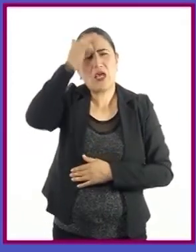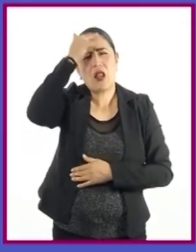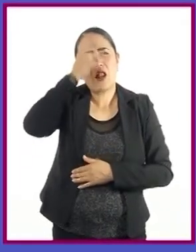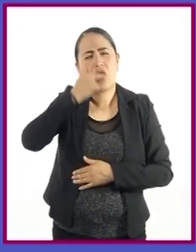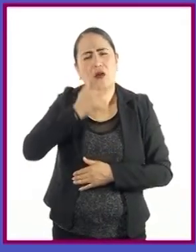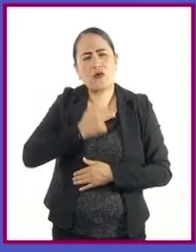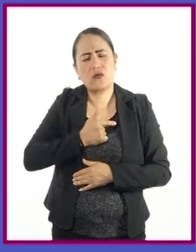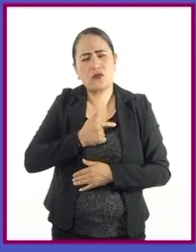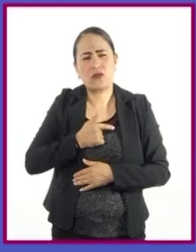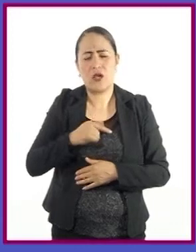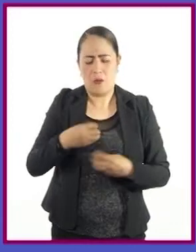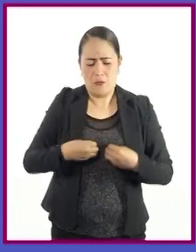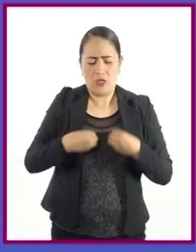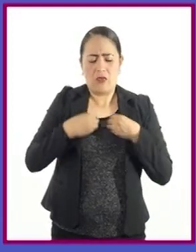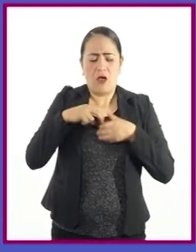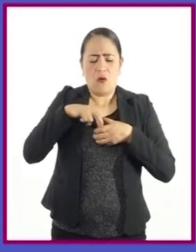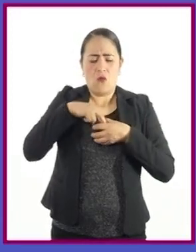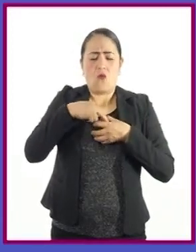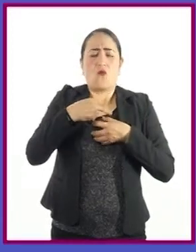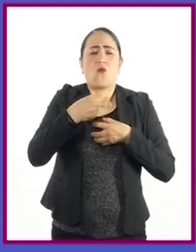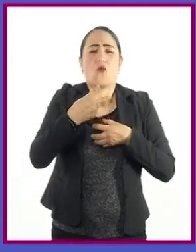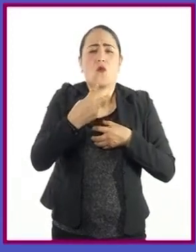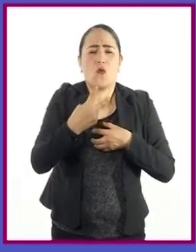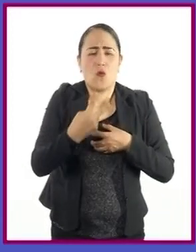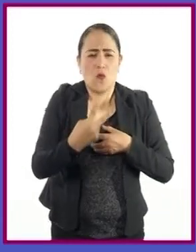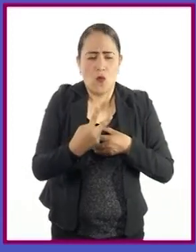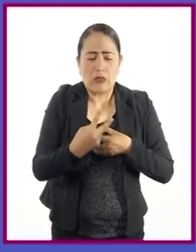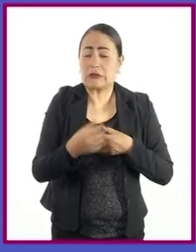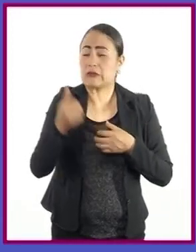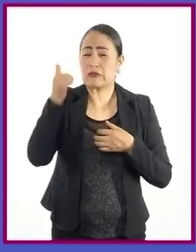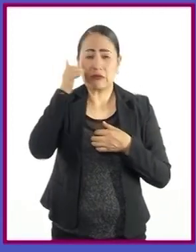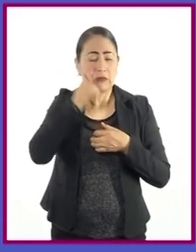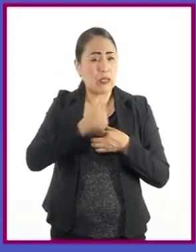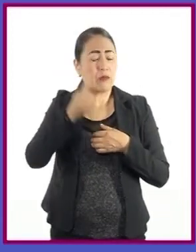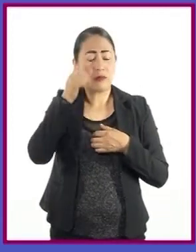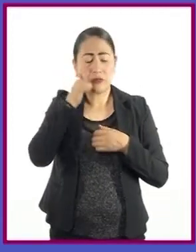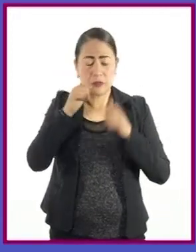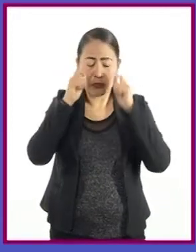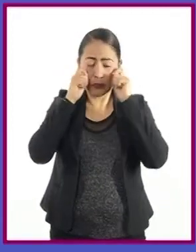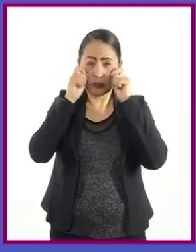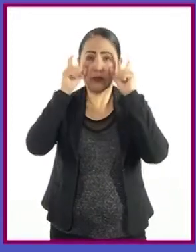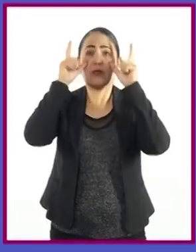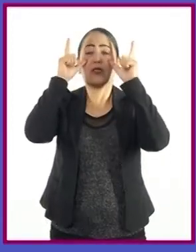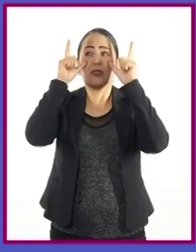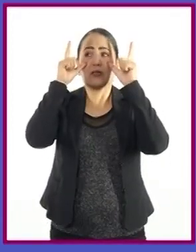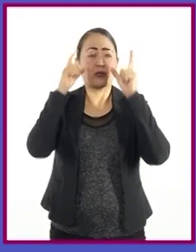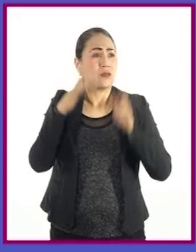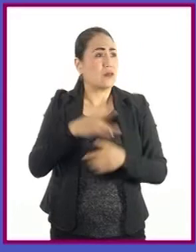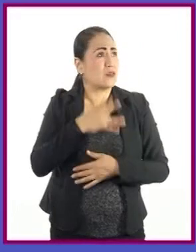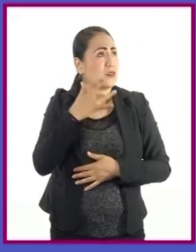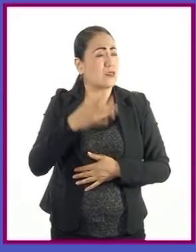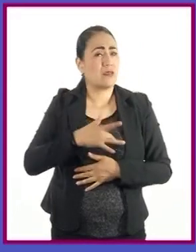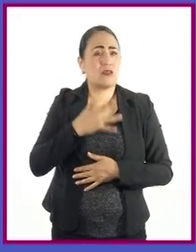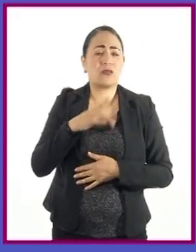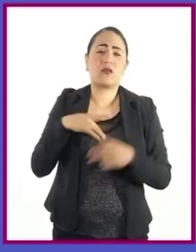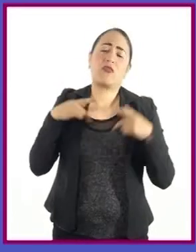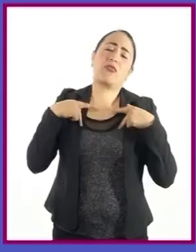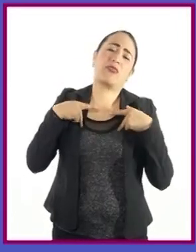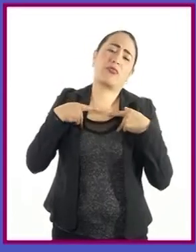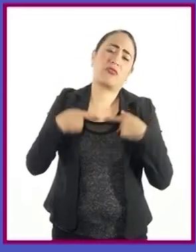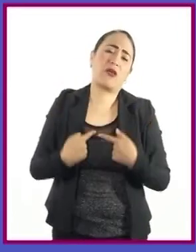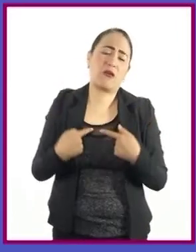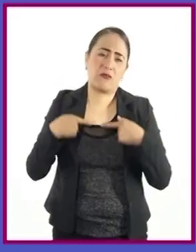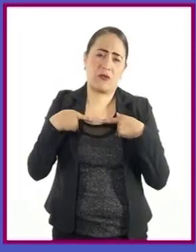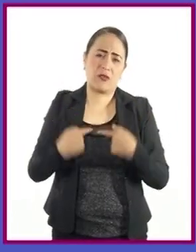fuera la vida en nuevas alas de sangre. Tenía siempre el despertar la sensación de estar desplomada en la cama